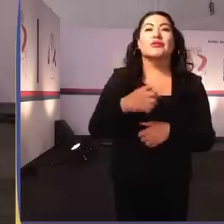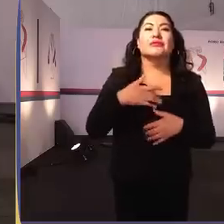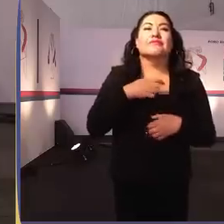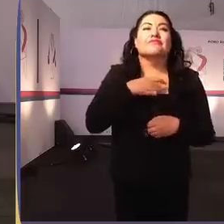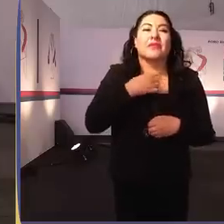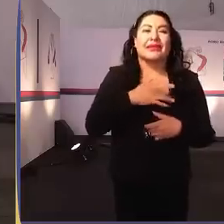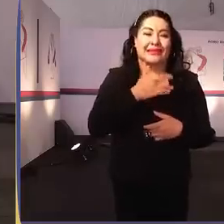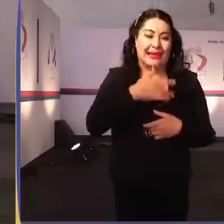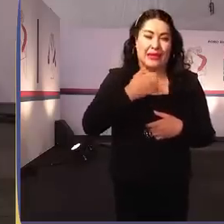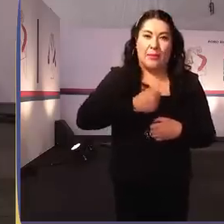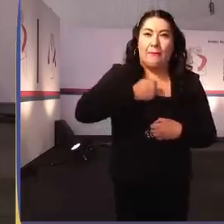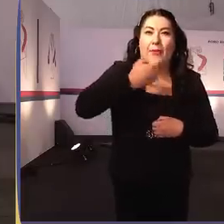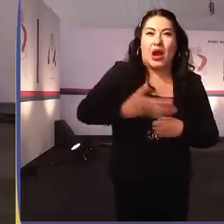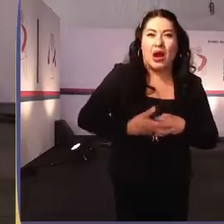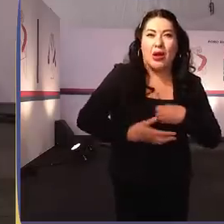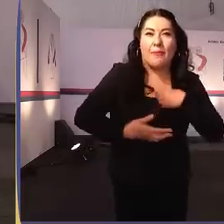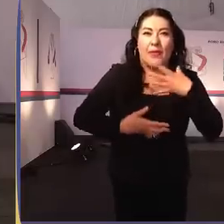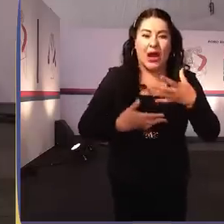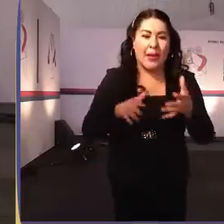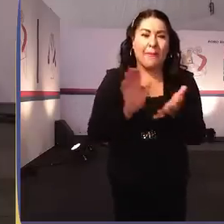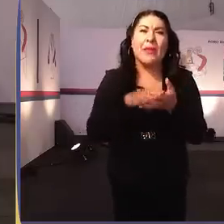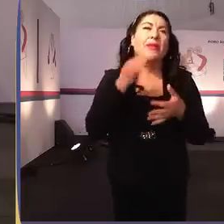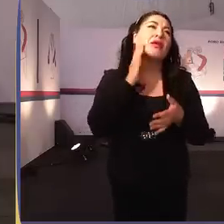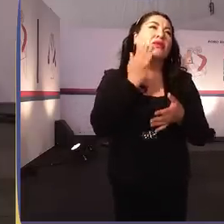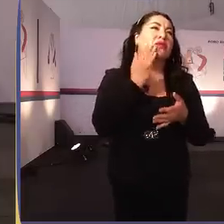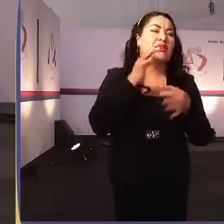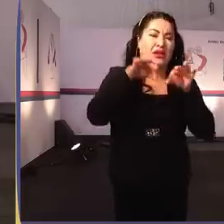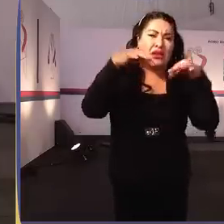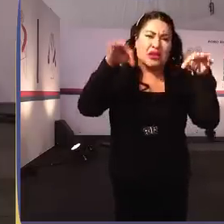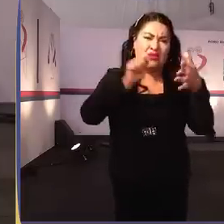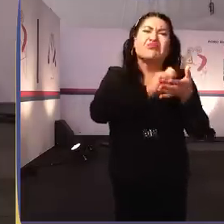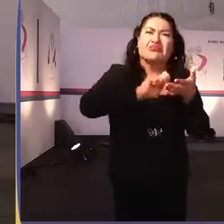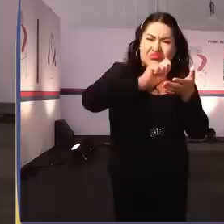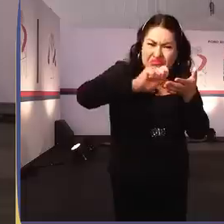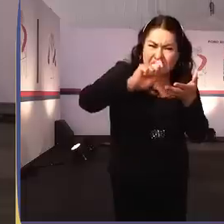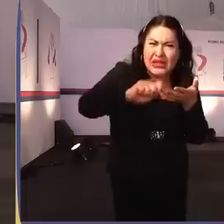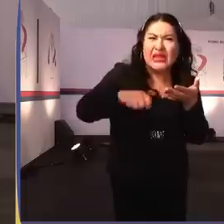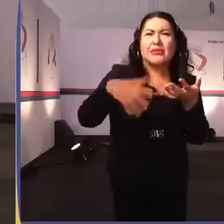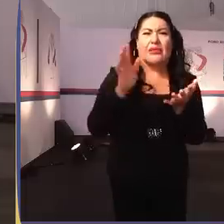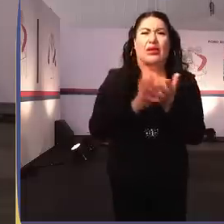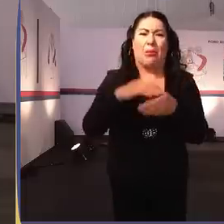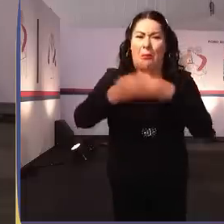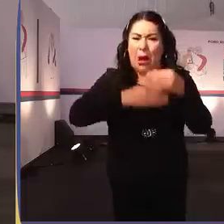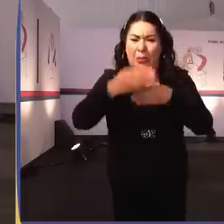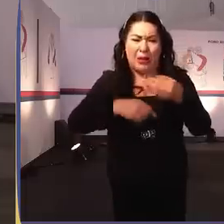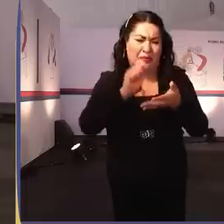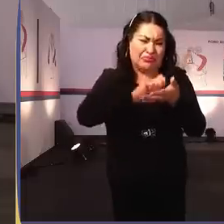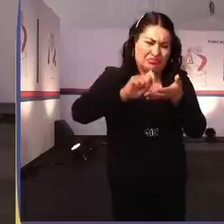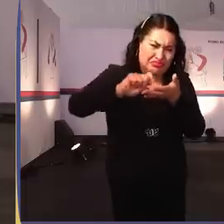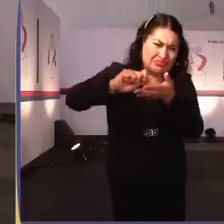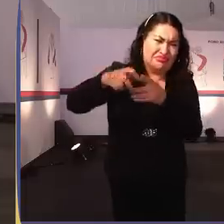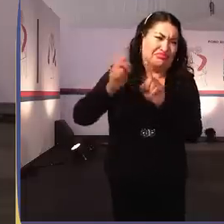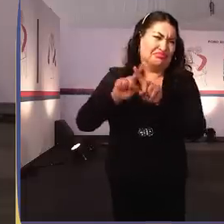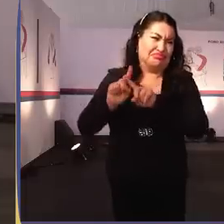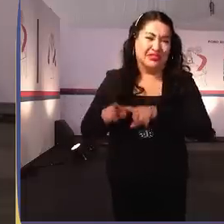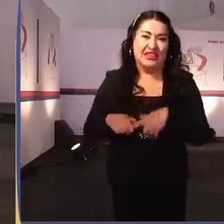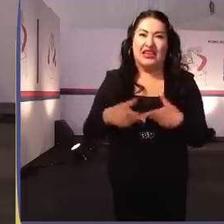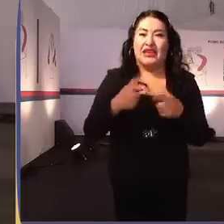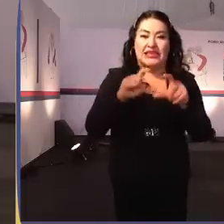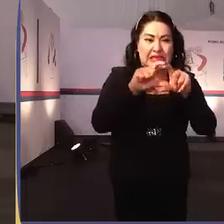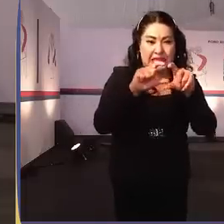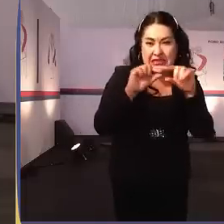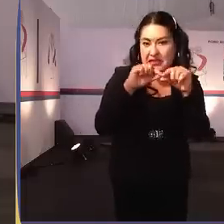Desahóguense, escriban en servilletas, en libretas, en papel desechable, en